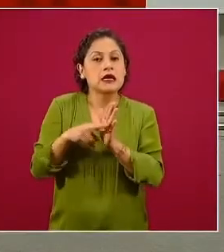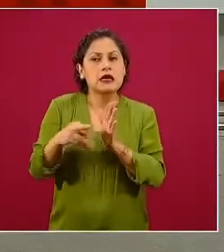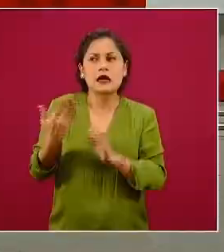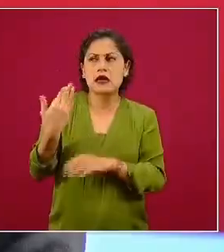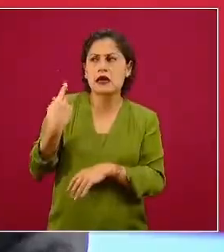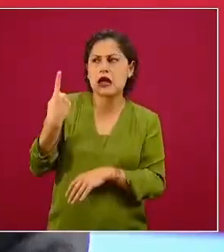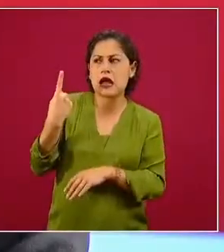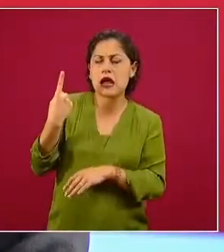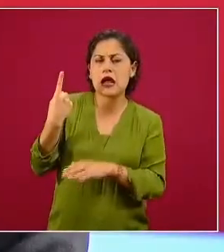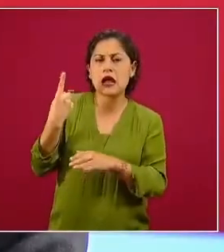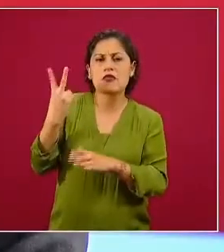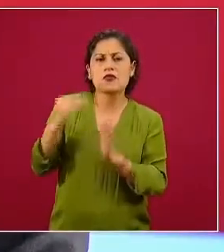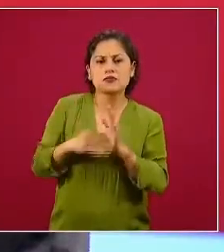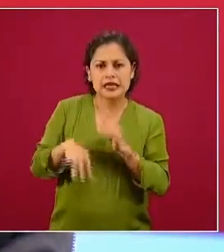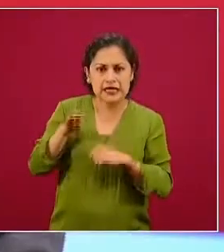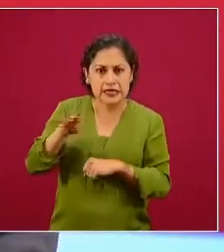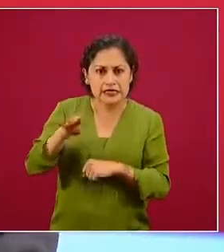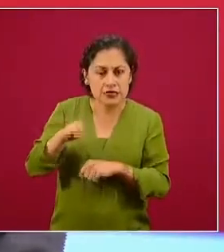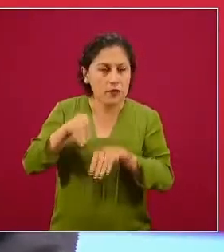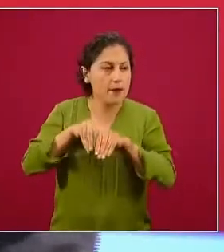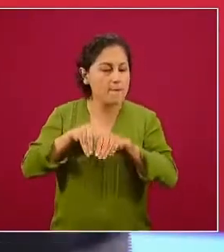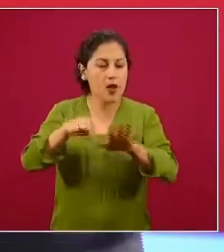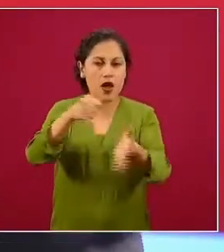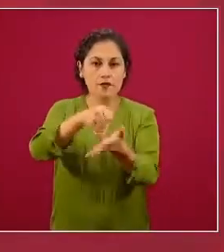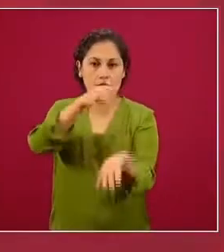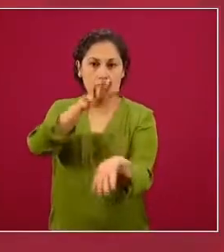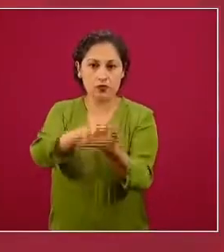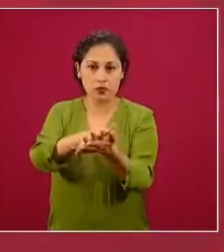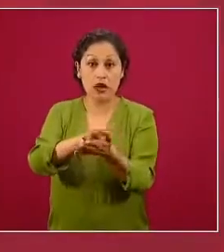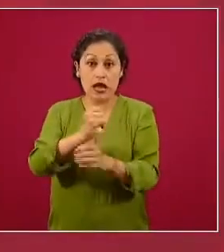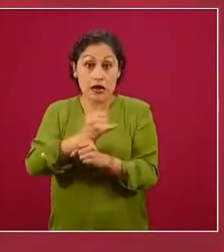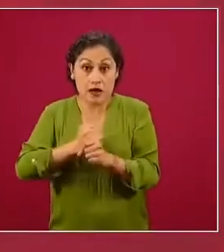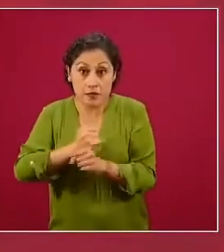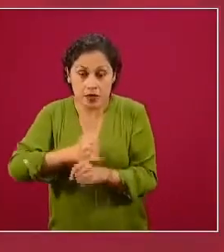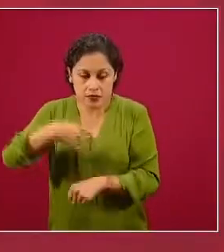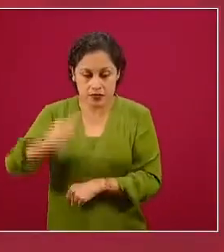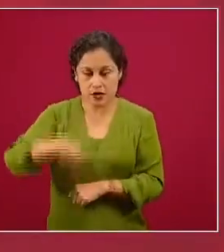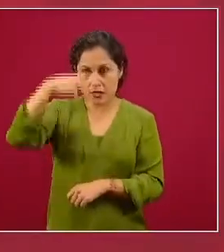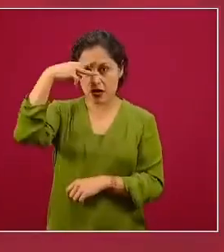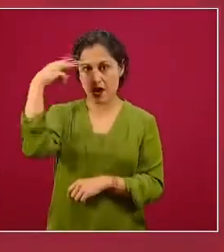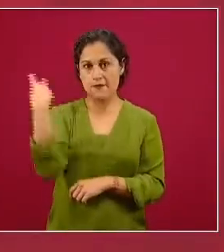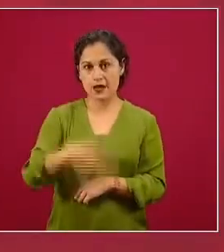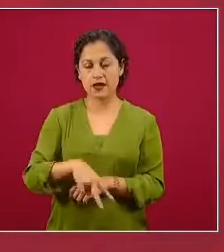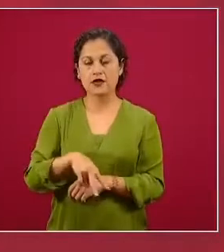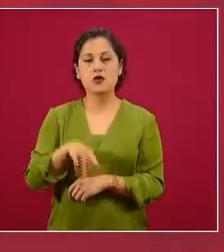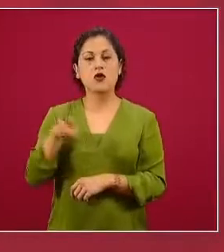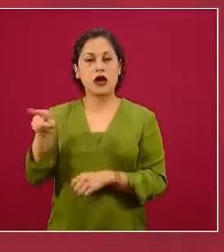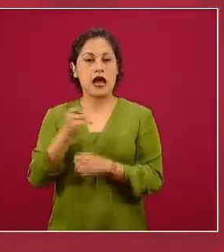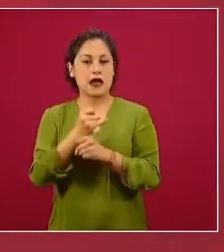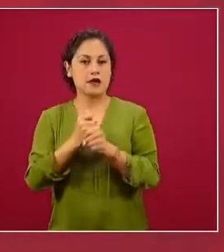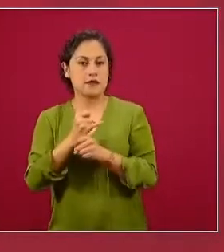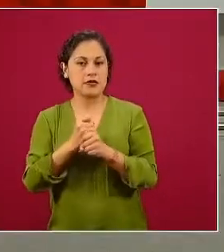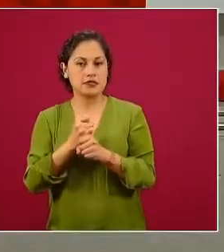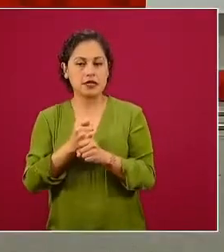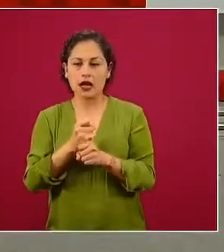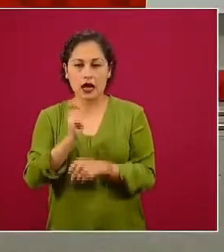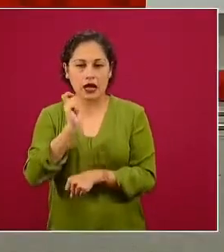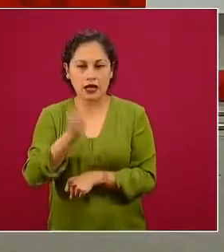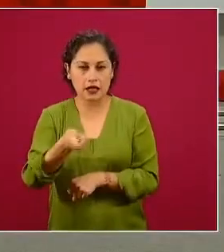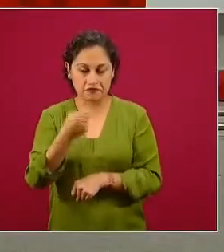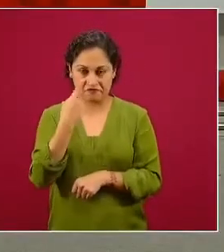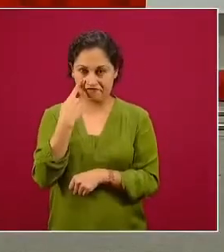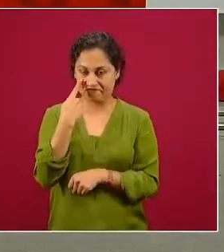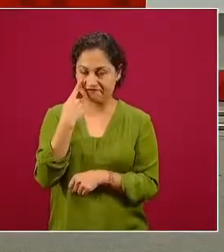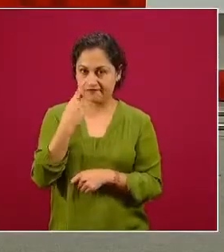año pasado sobre México, y es un análisis de cuántas muertes y